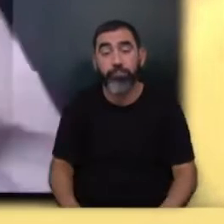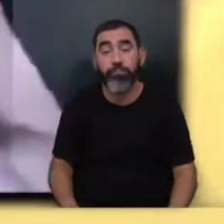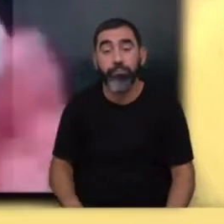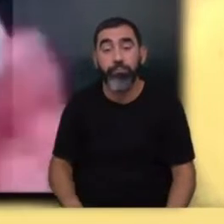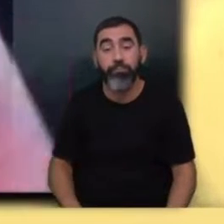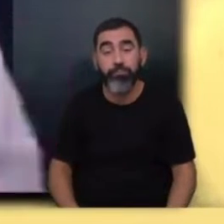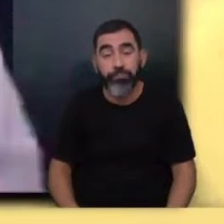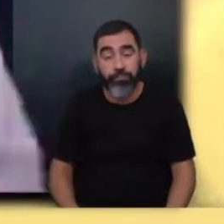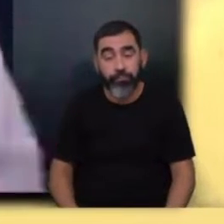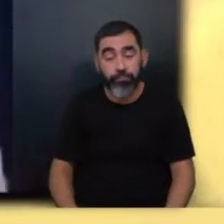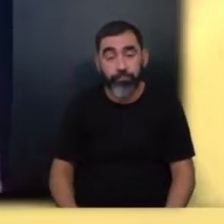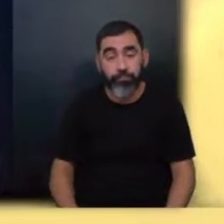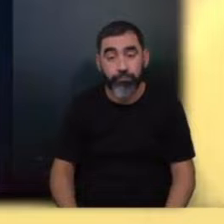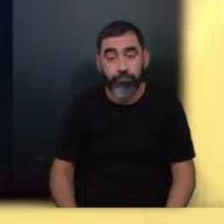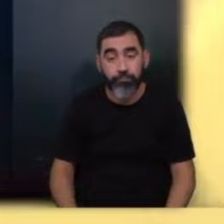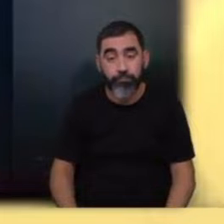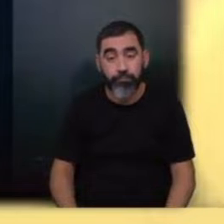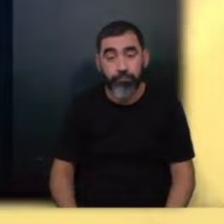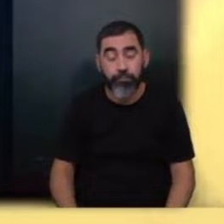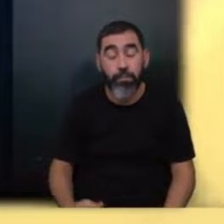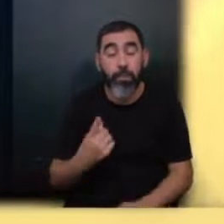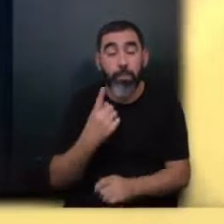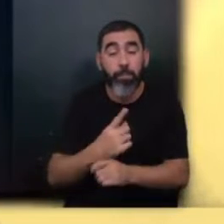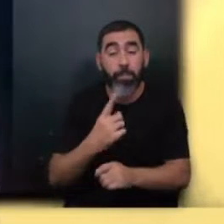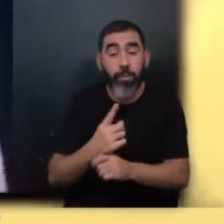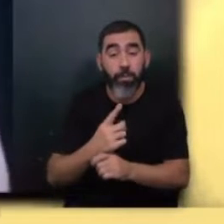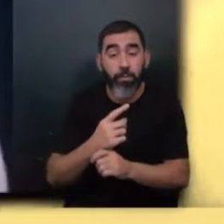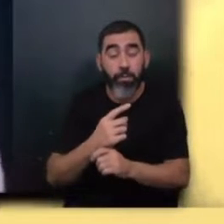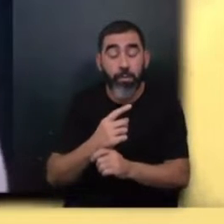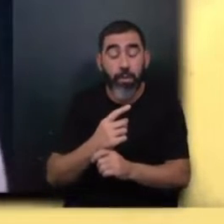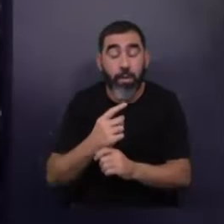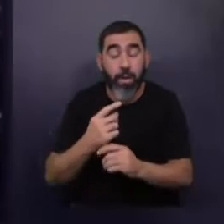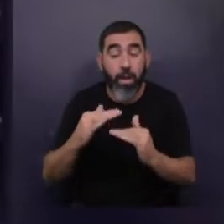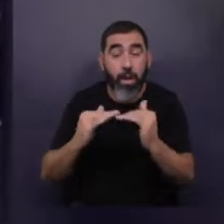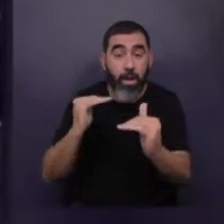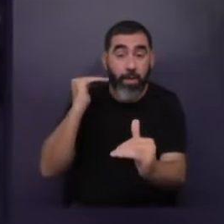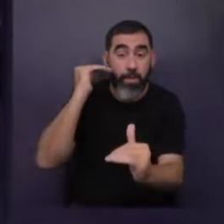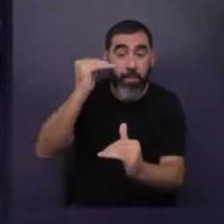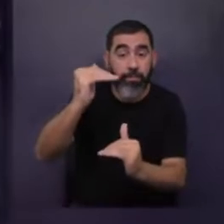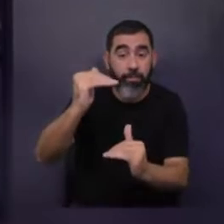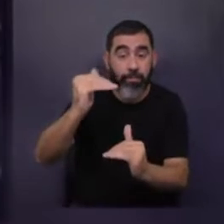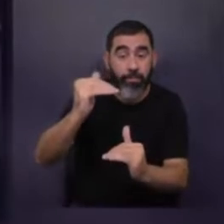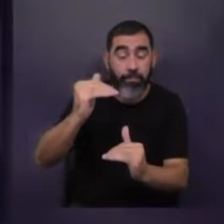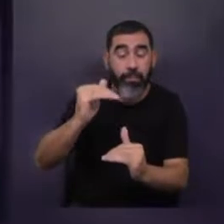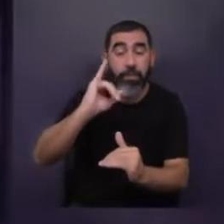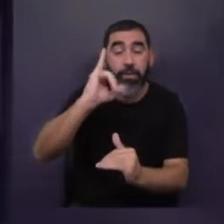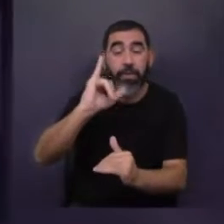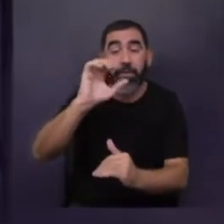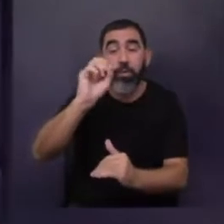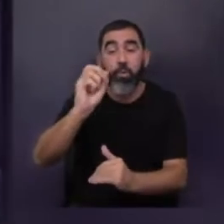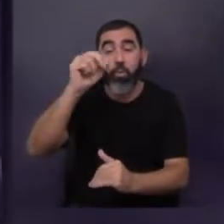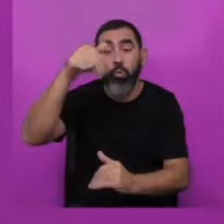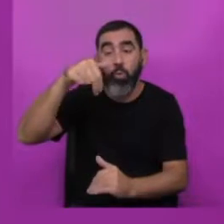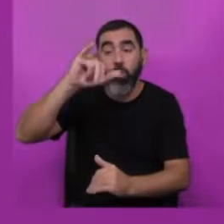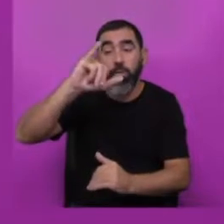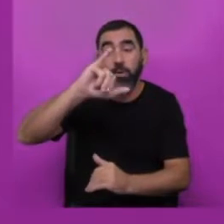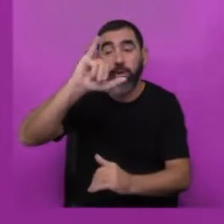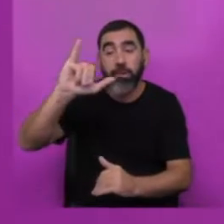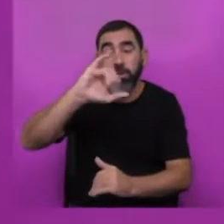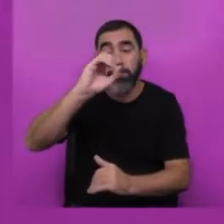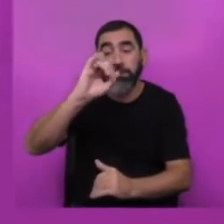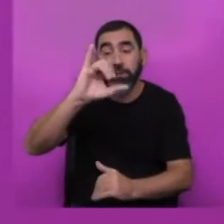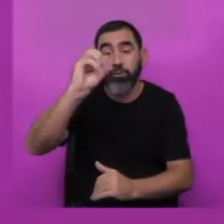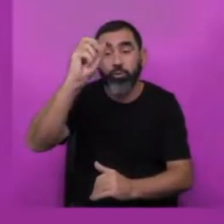escudo? Ingresan en la zona primero de la alta atmósfera, produciendo la ionización de los átomos